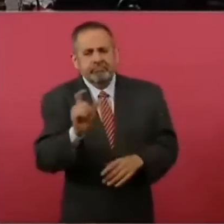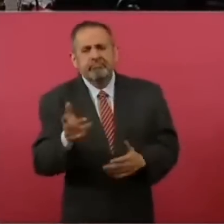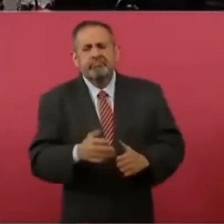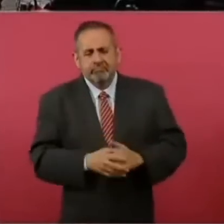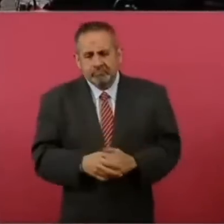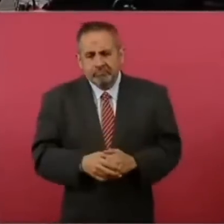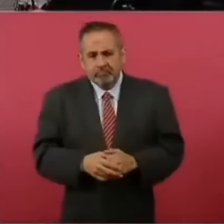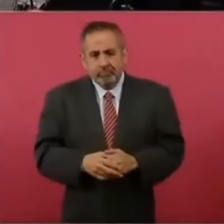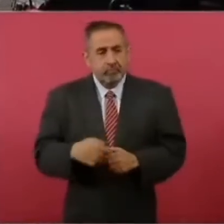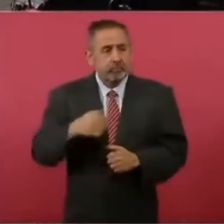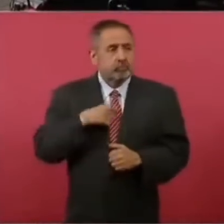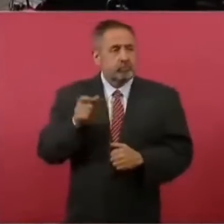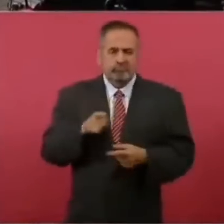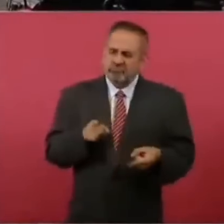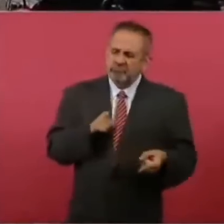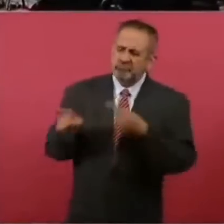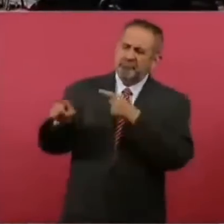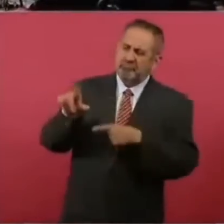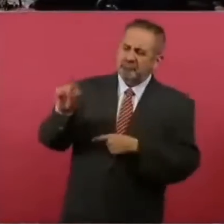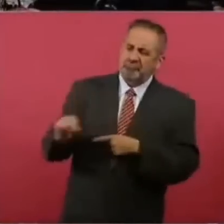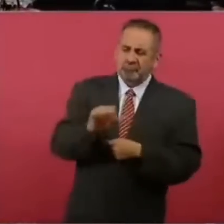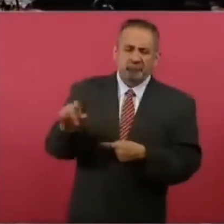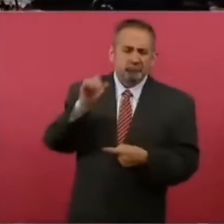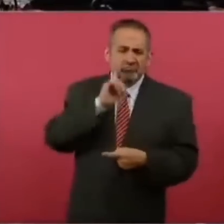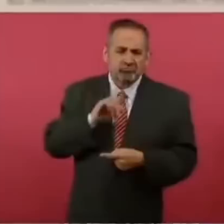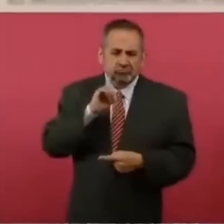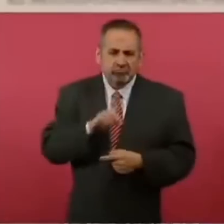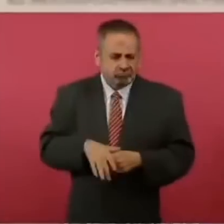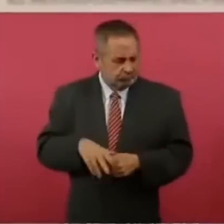¿Cuándo he ofendido a una mujer? Nunca.